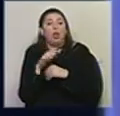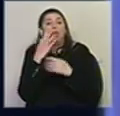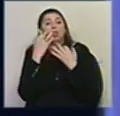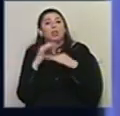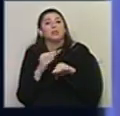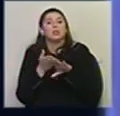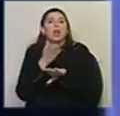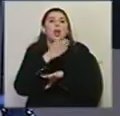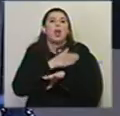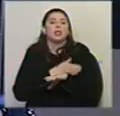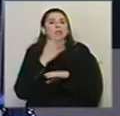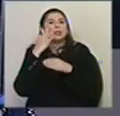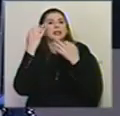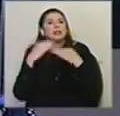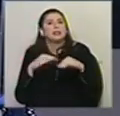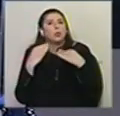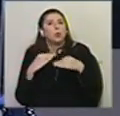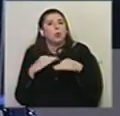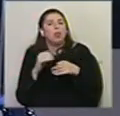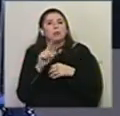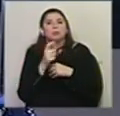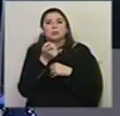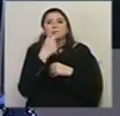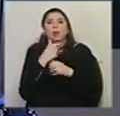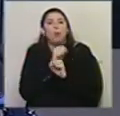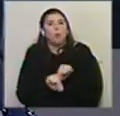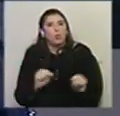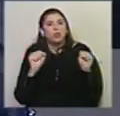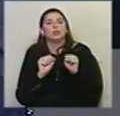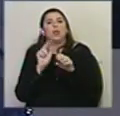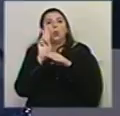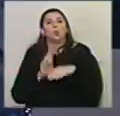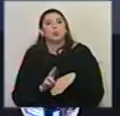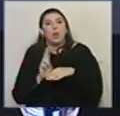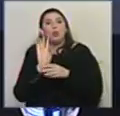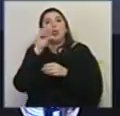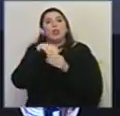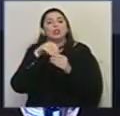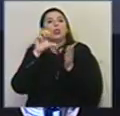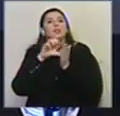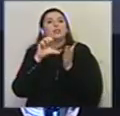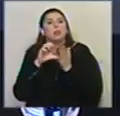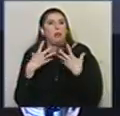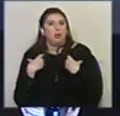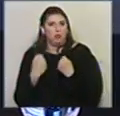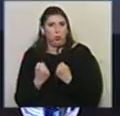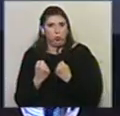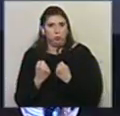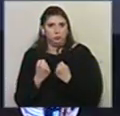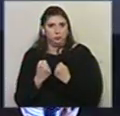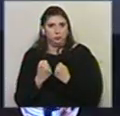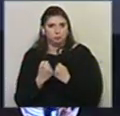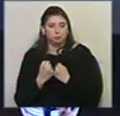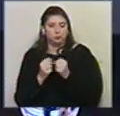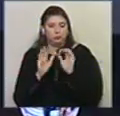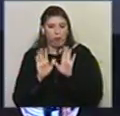la seguridad de que es un medicamento que va a poder ser utilizado dentro del sistema de salud. A ver, sin dejar